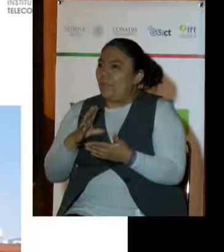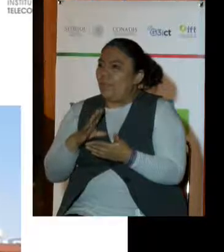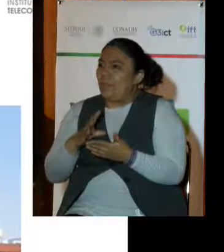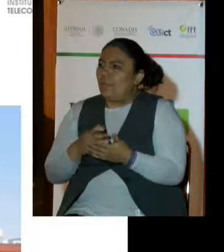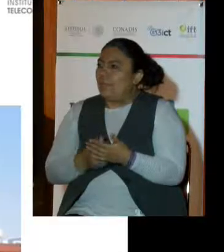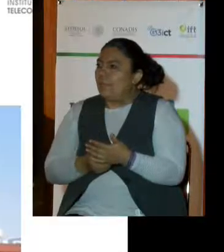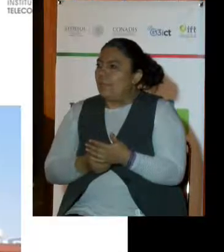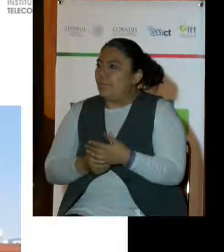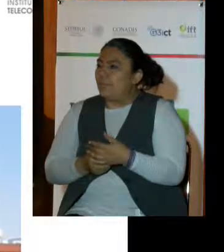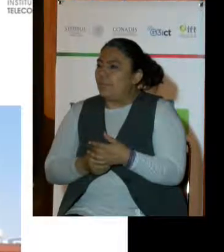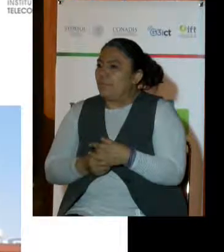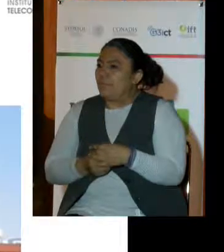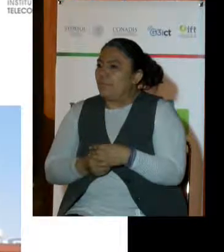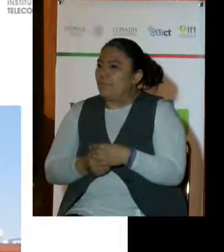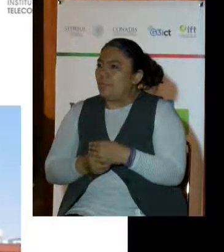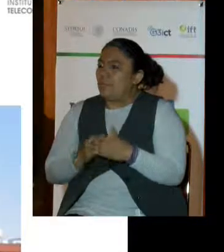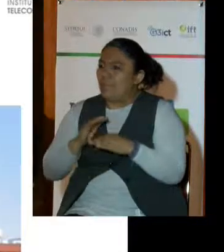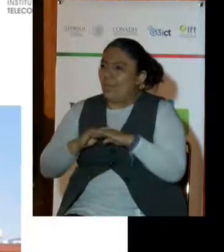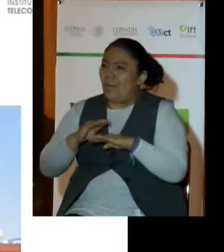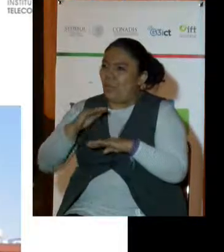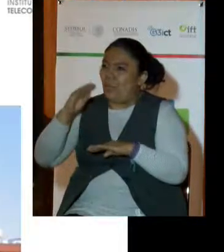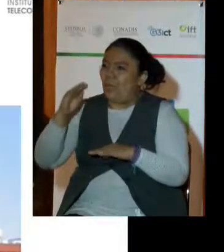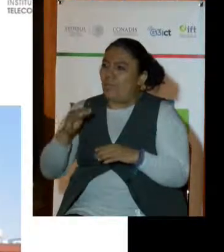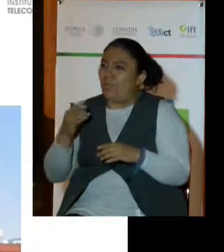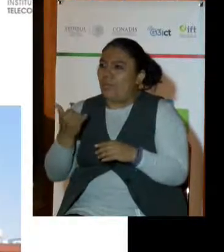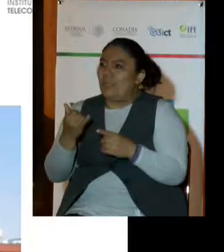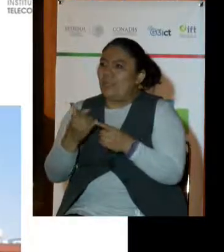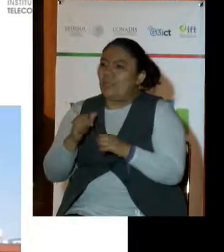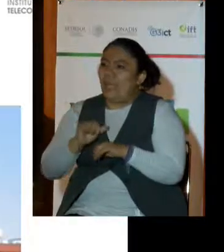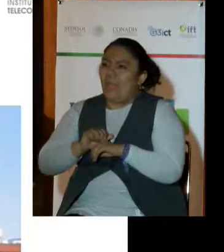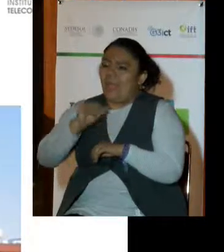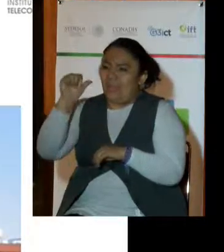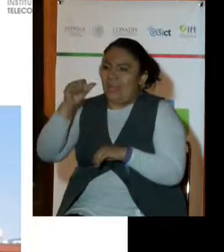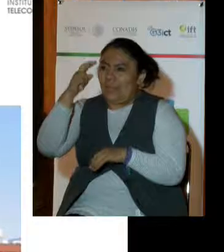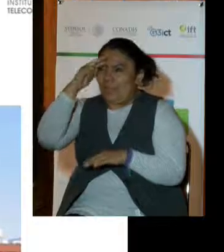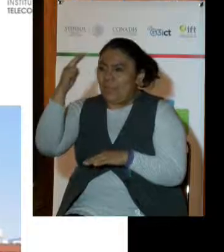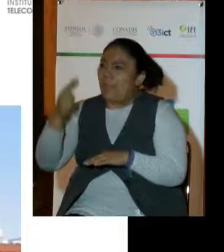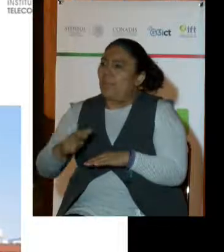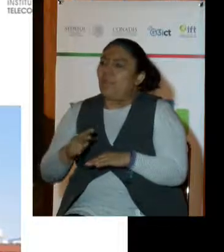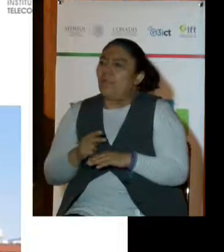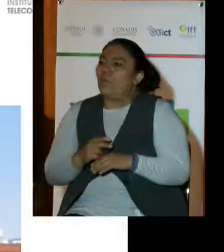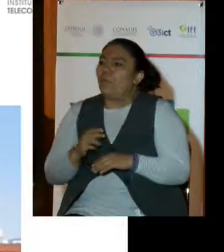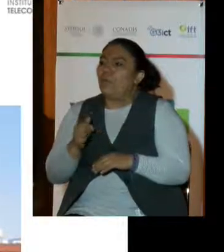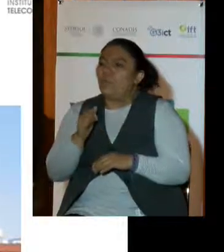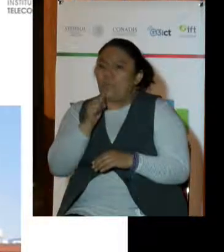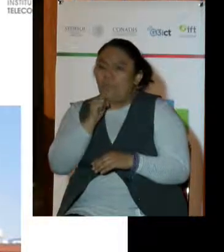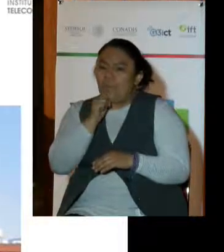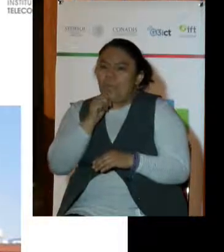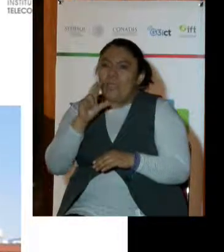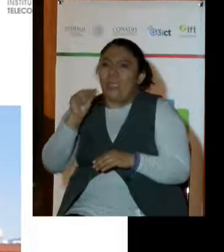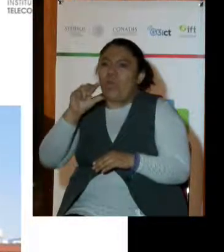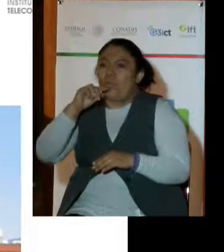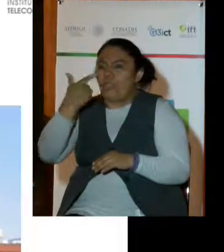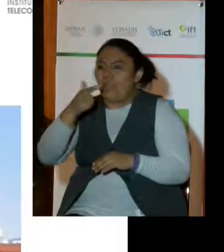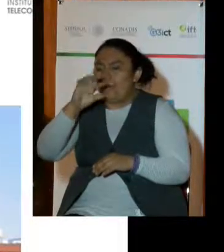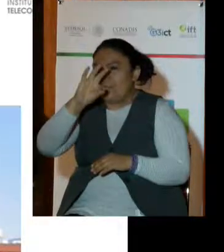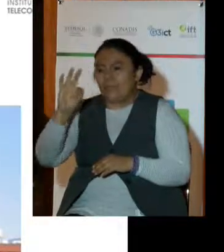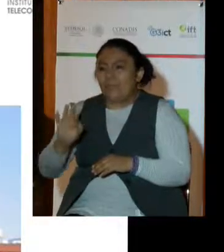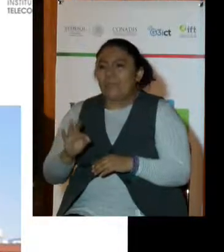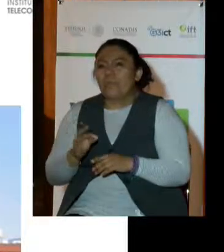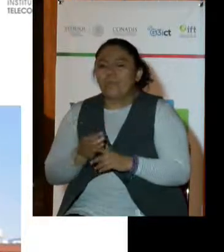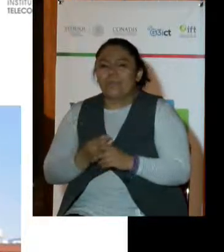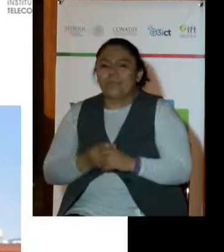en aumento y sea altísima en México, pero todavía es como de 87%,